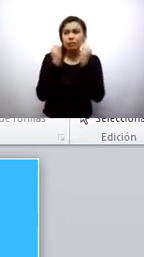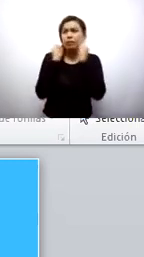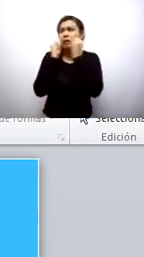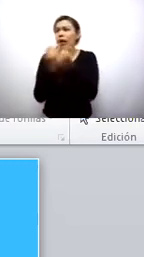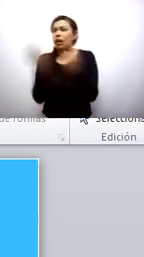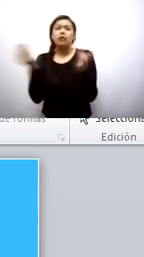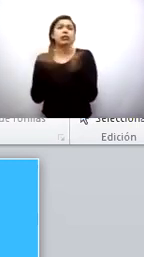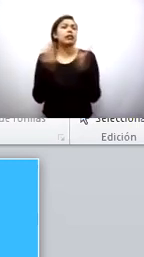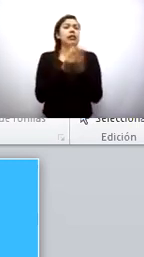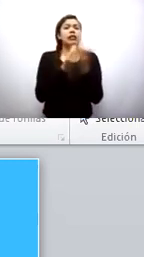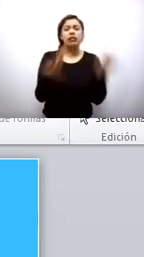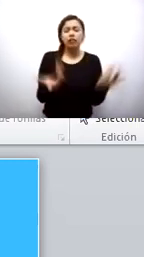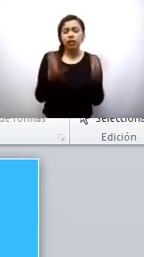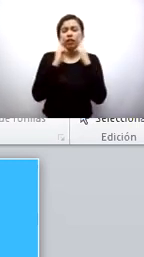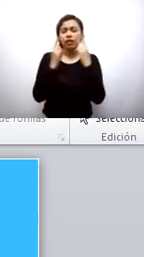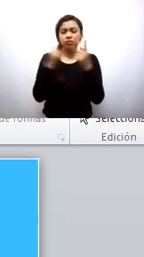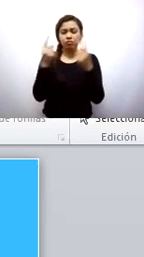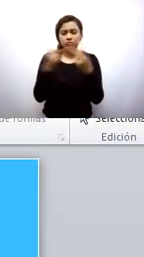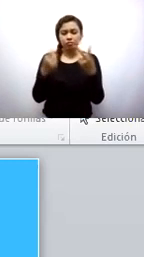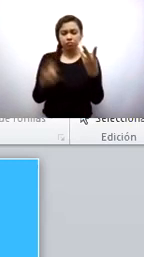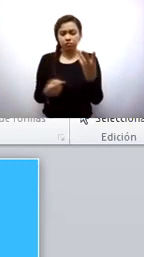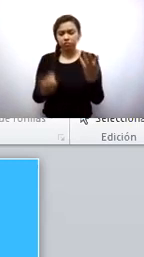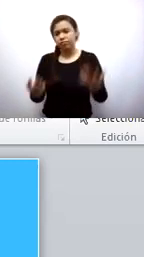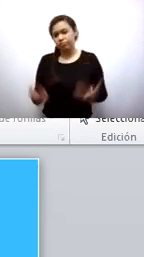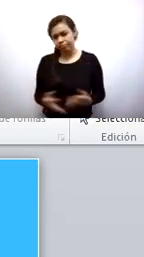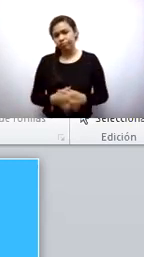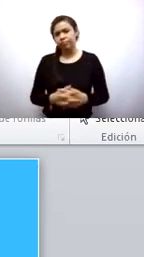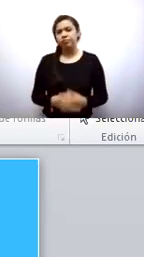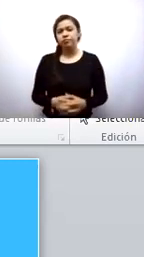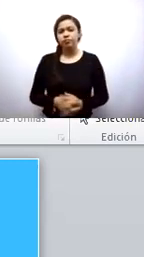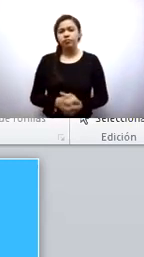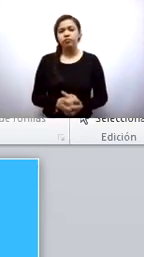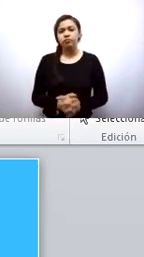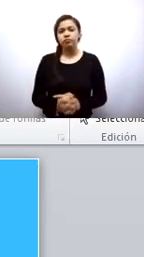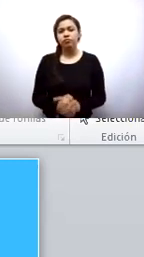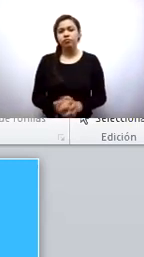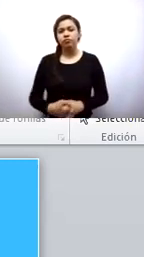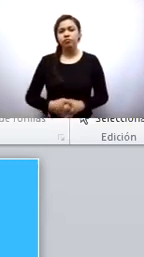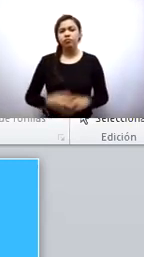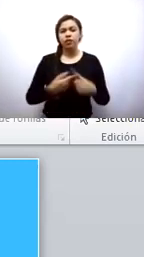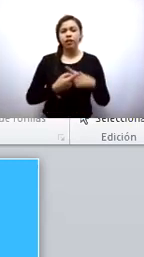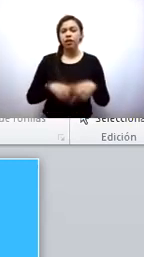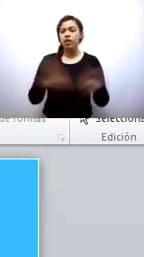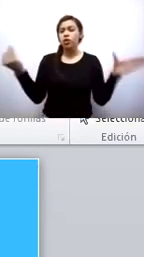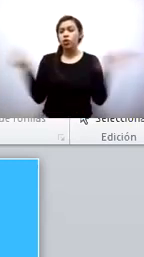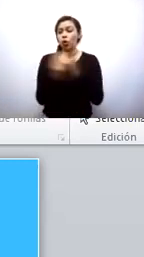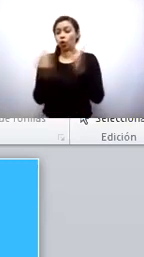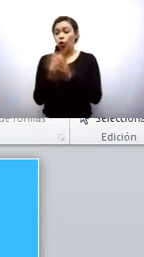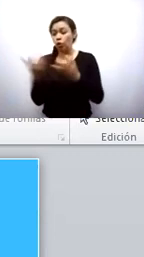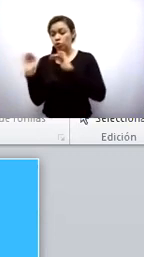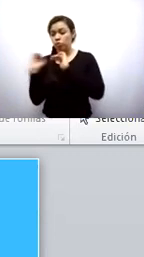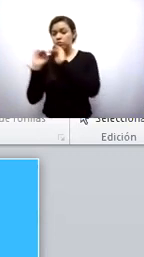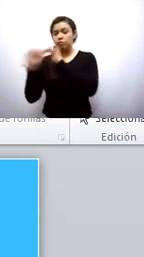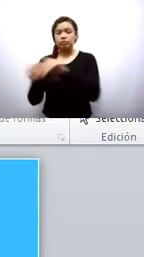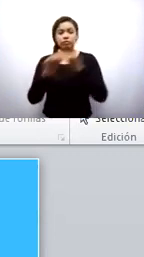y demás pues se daban así por el Zoom. Y al principio pues fue así tomar cursos y estar pues